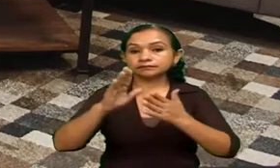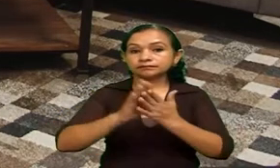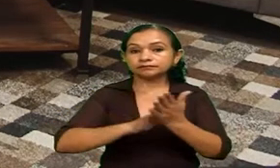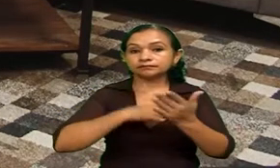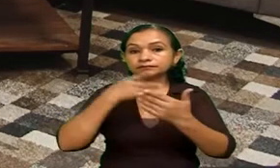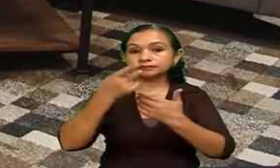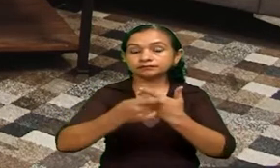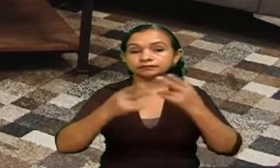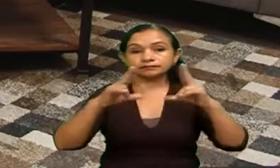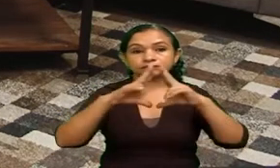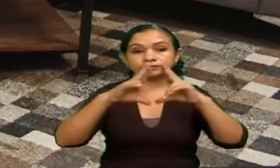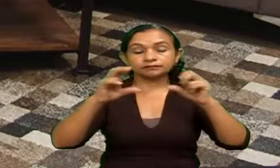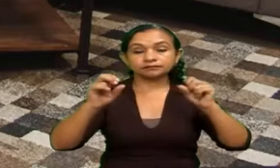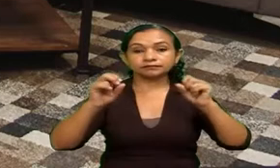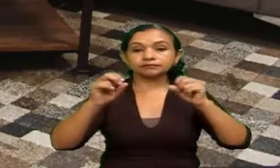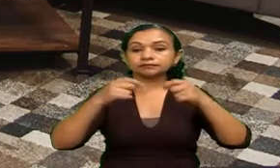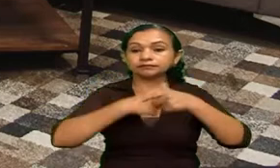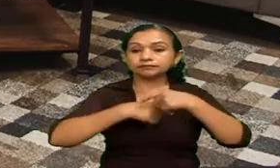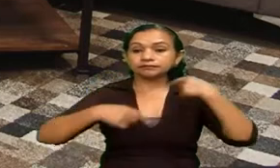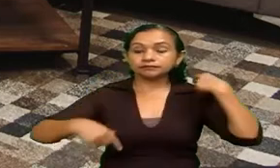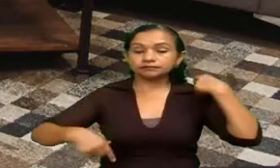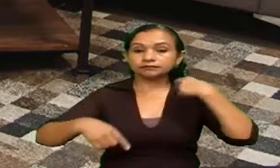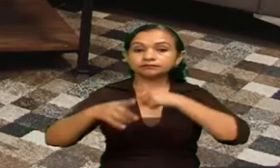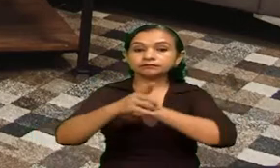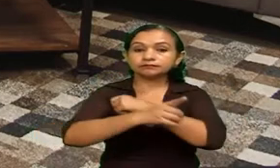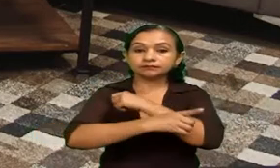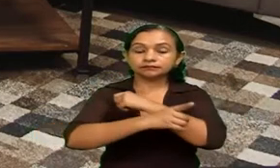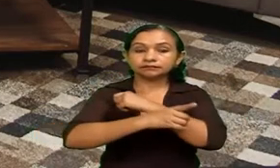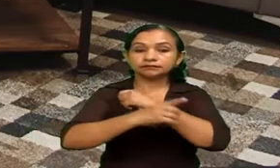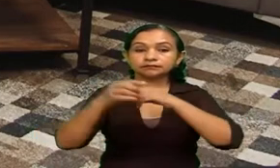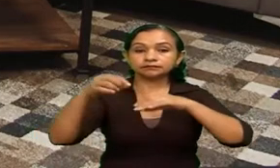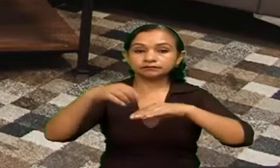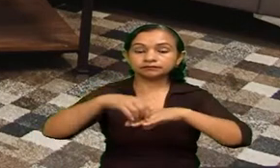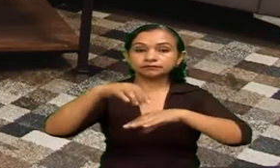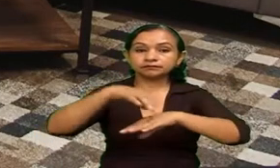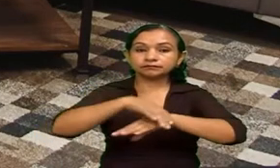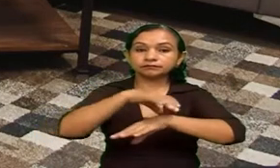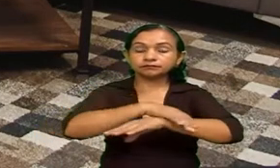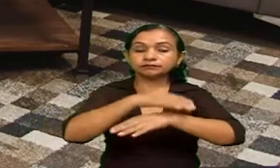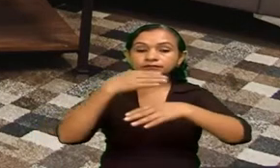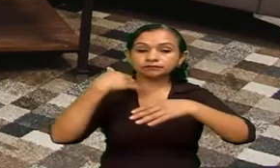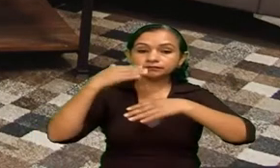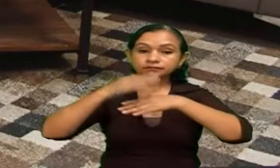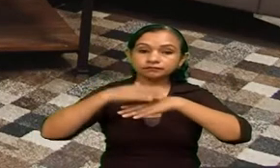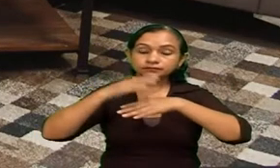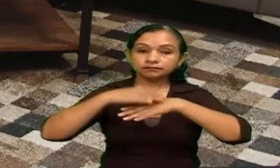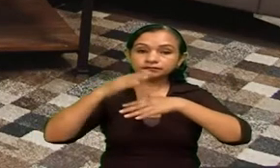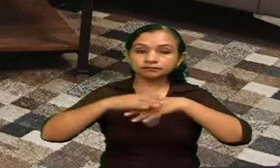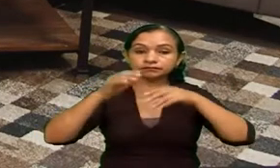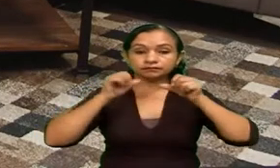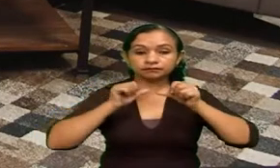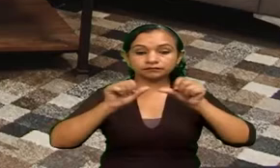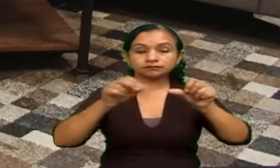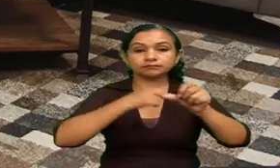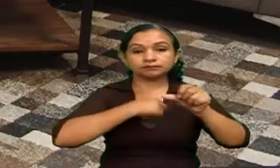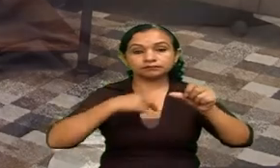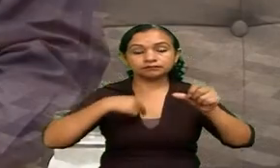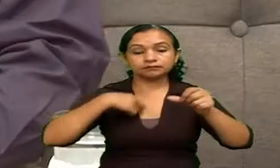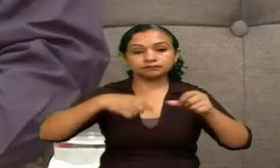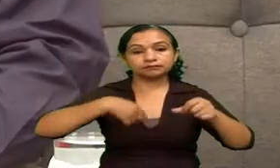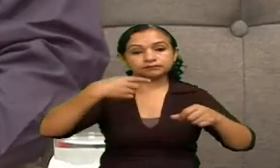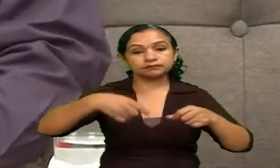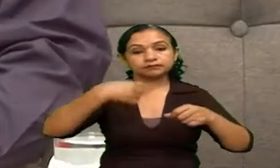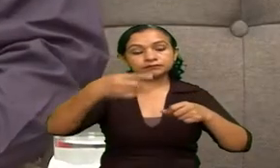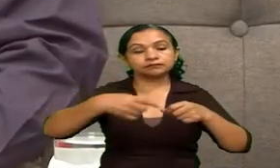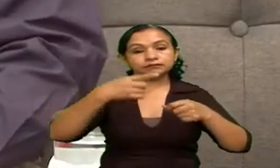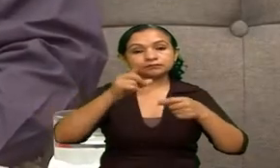que nuestro presidente, el comandante Daniel, la compañera Rosario, nos orientó y lo hemos venido cumpliendo todos los días,